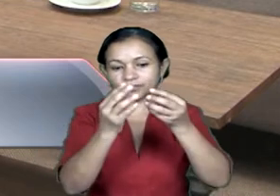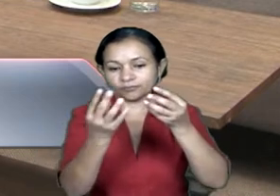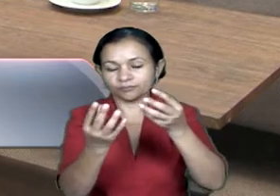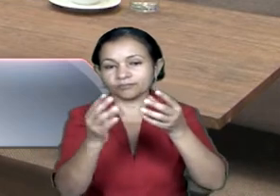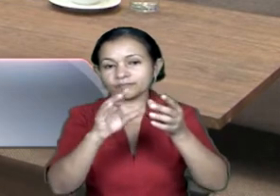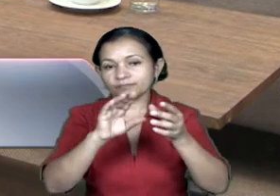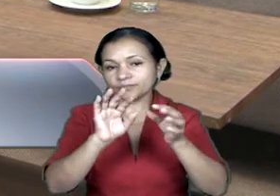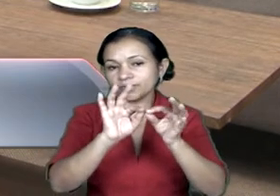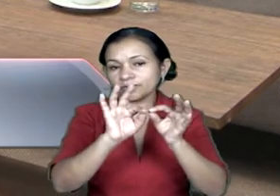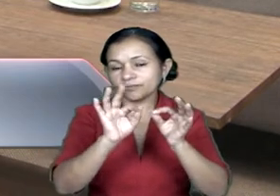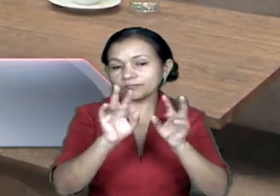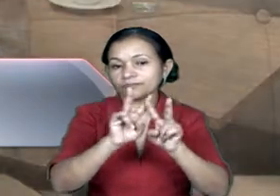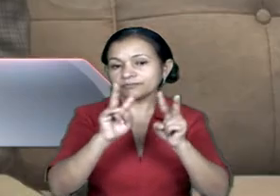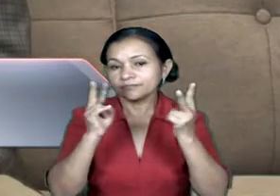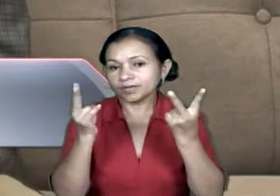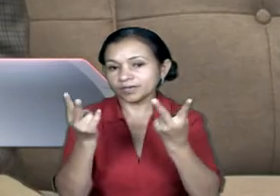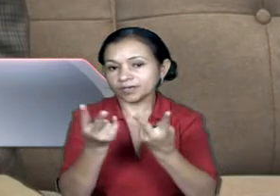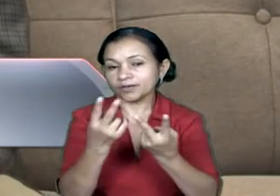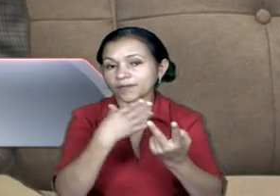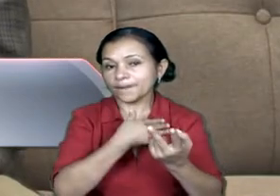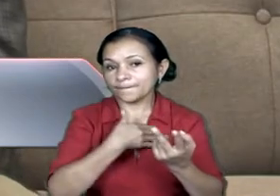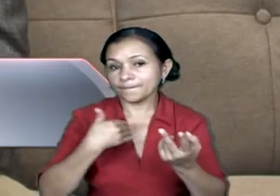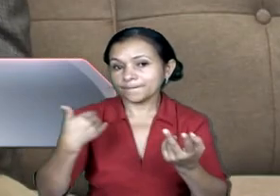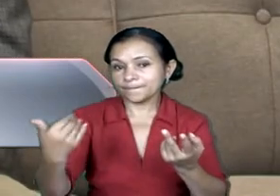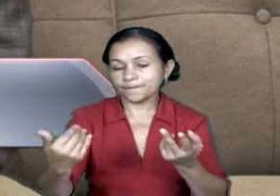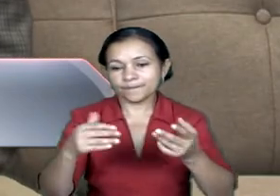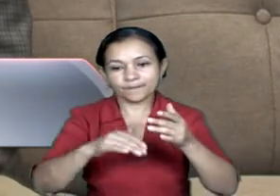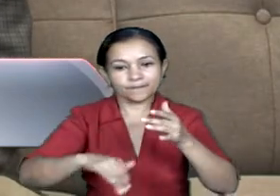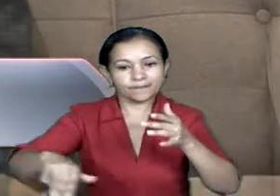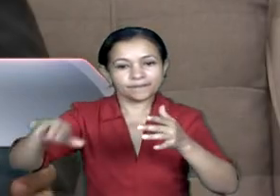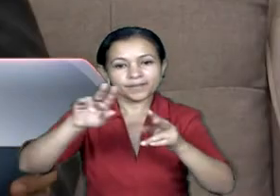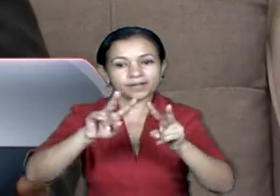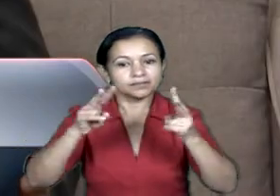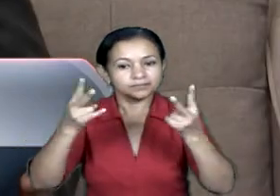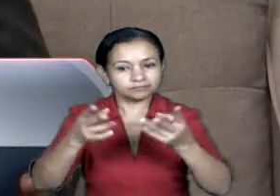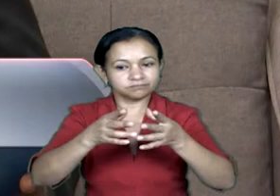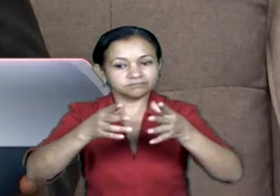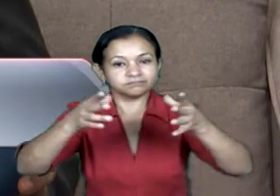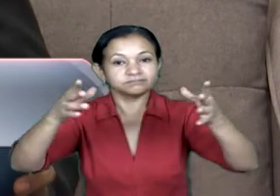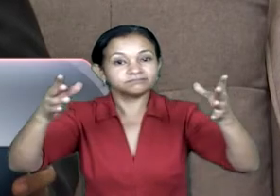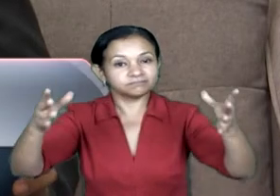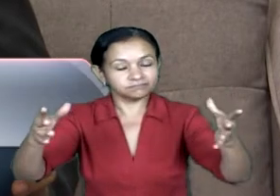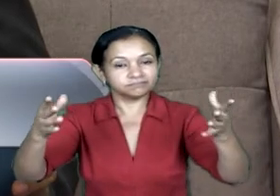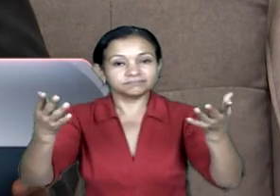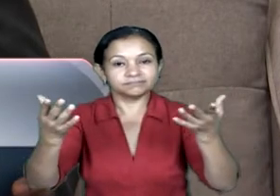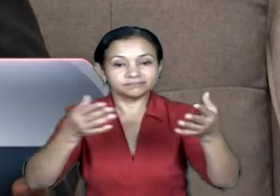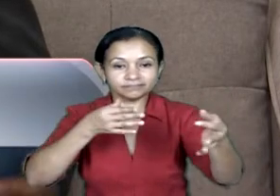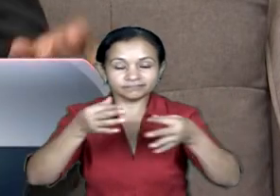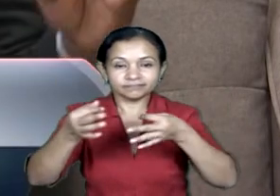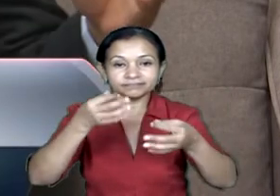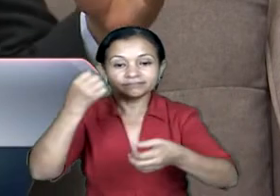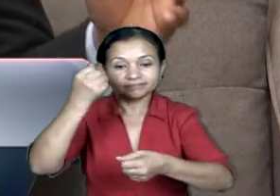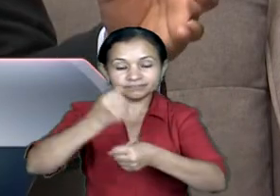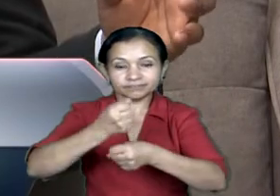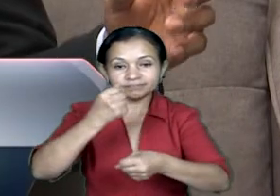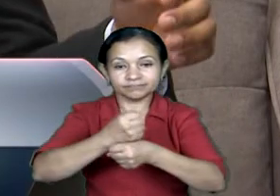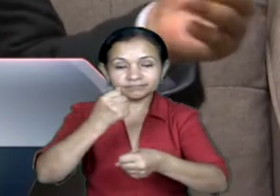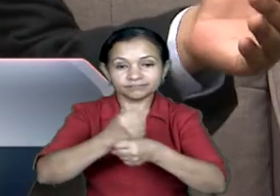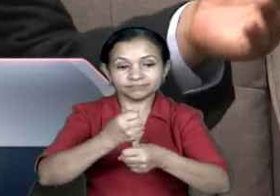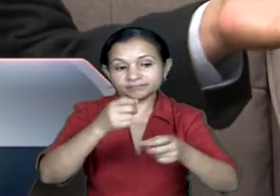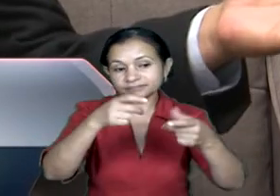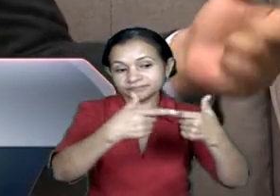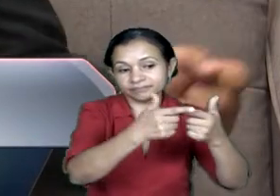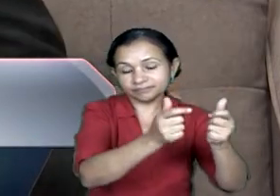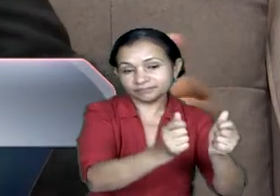mejor productividad. Rendimiento para aumentar la productividad. Claro, eso es una de las misiones. Y se va a trabajar igual, ¿no? Con pequeños